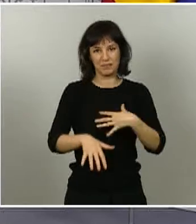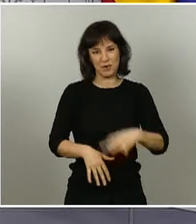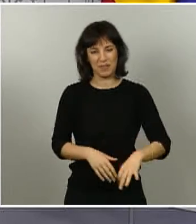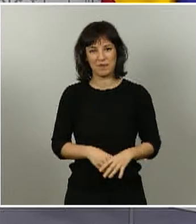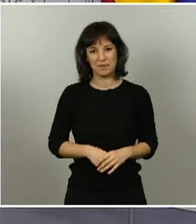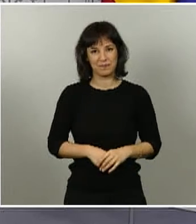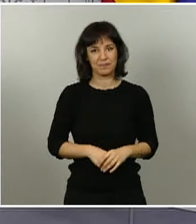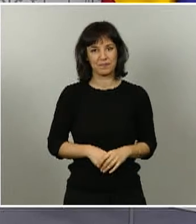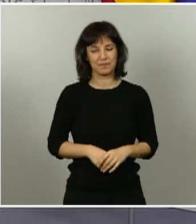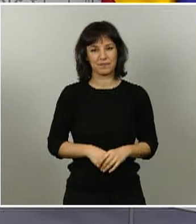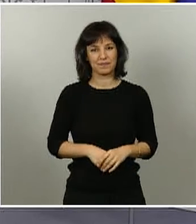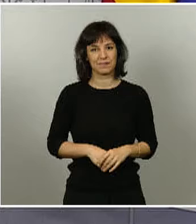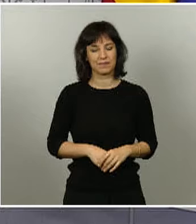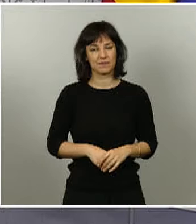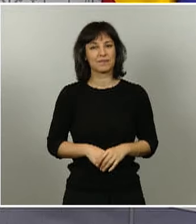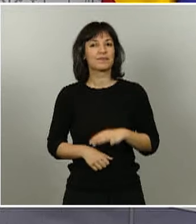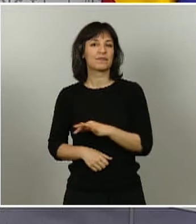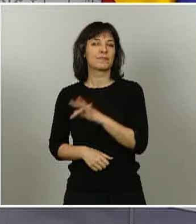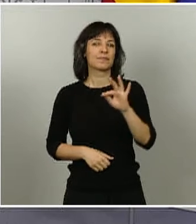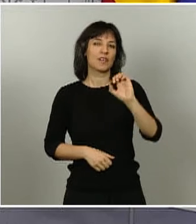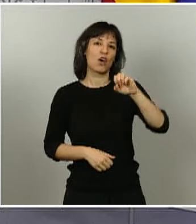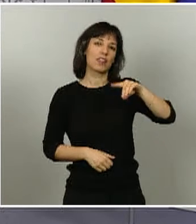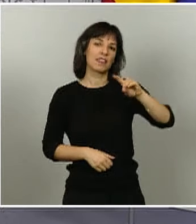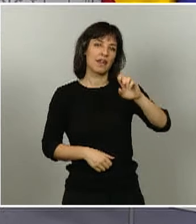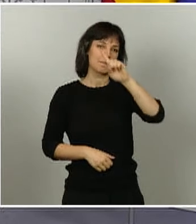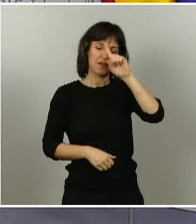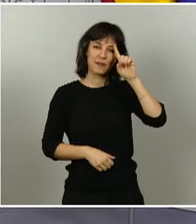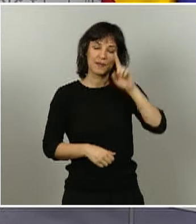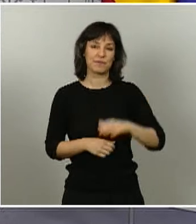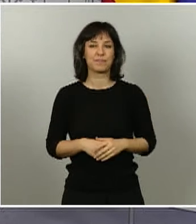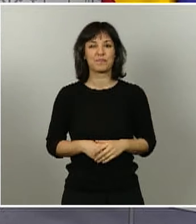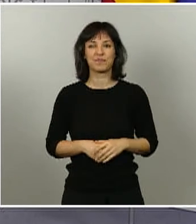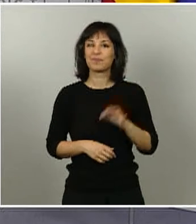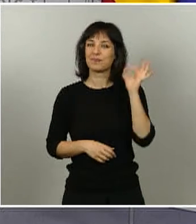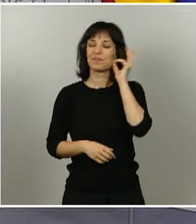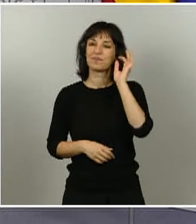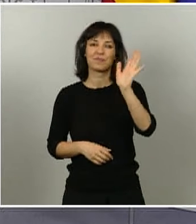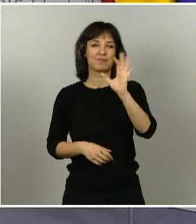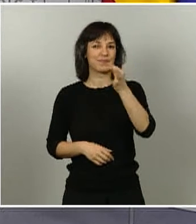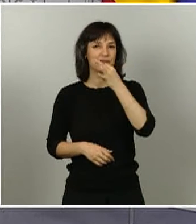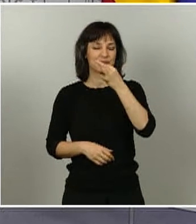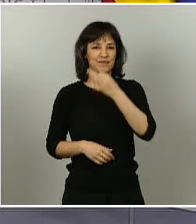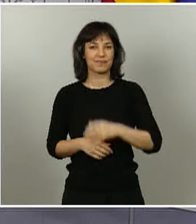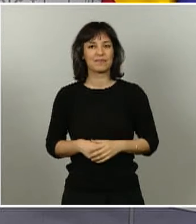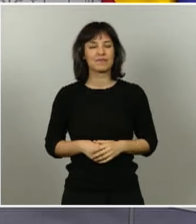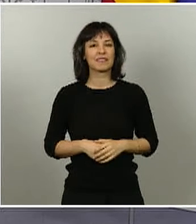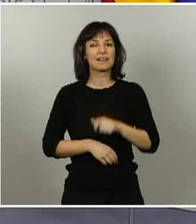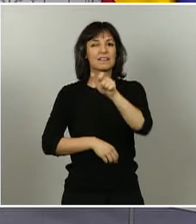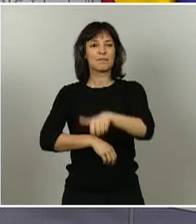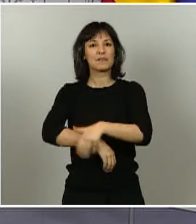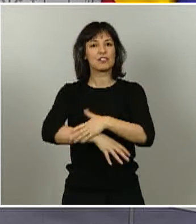turno ahora de Onda Madrid. ¿Qué tal? Buenas tardes. Soy Noelia Ontoria de Onda Madrid. Muchas gracias. Señor Illa, yo voy